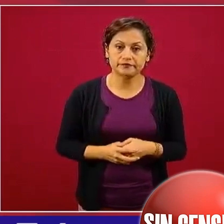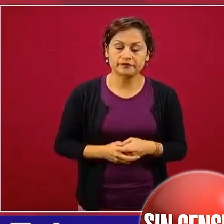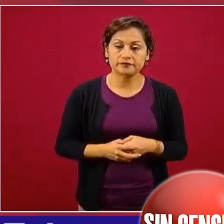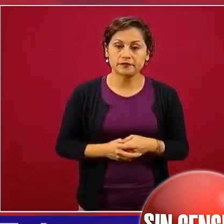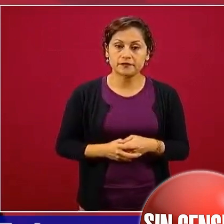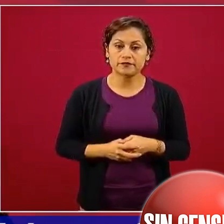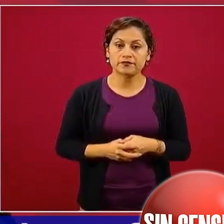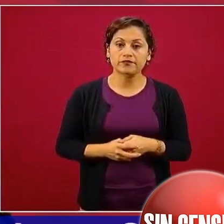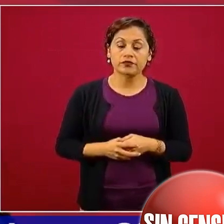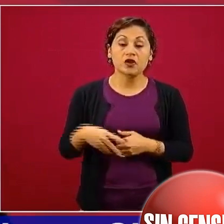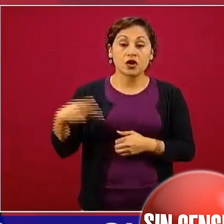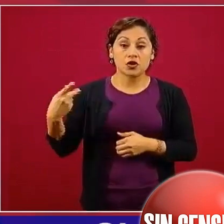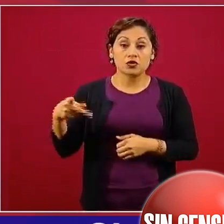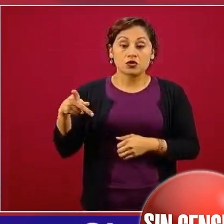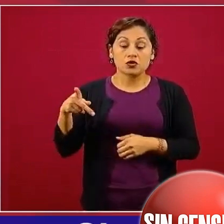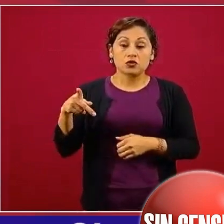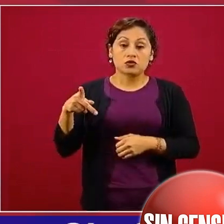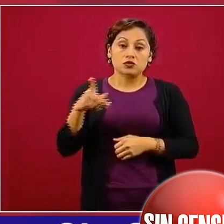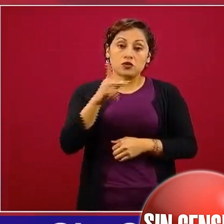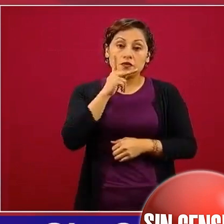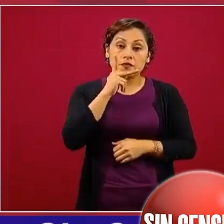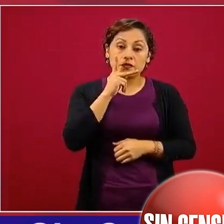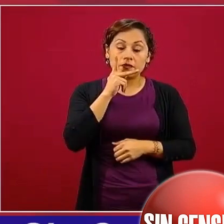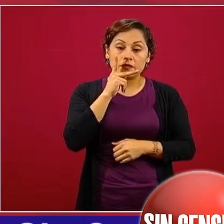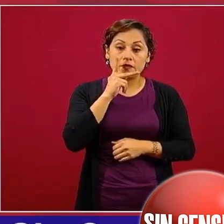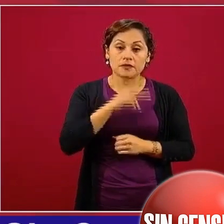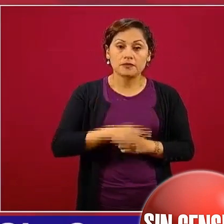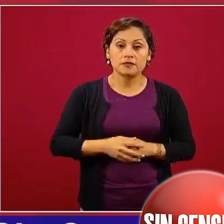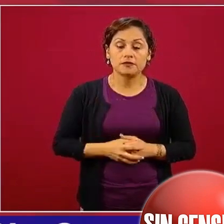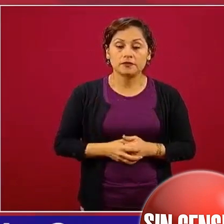incluso protegió, ya cuando